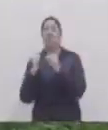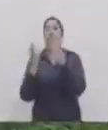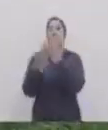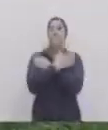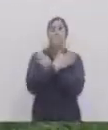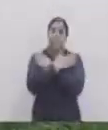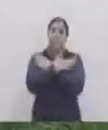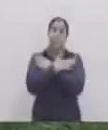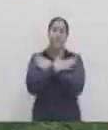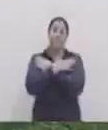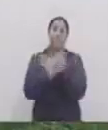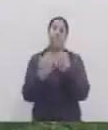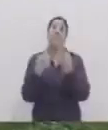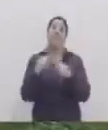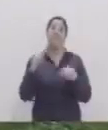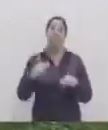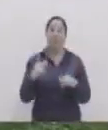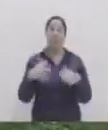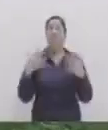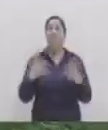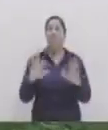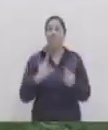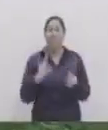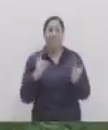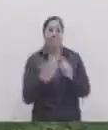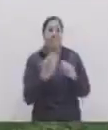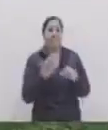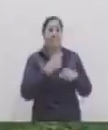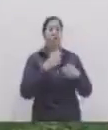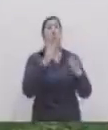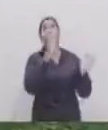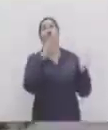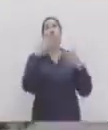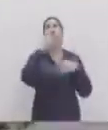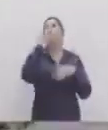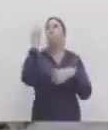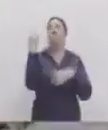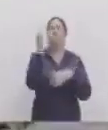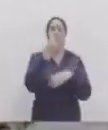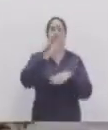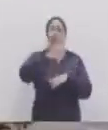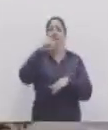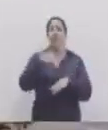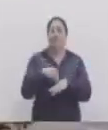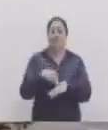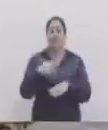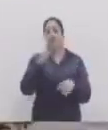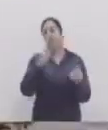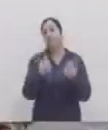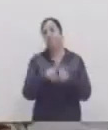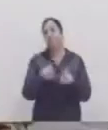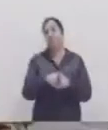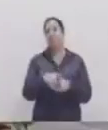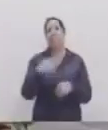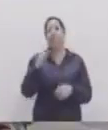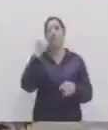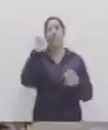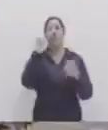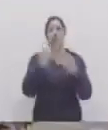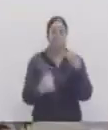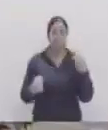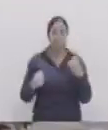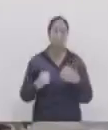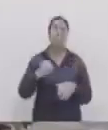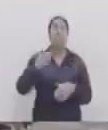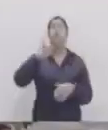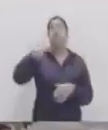también en estas fechas han variado ya debido al cambio climático. Lo mismo ocurre durante la canícula, ¿verdad? Entre fines de